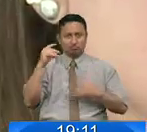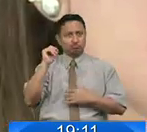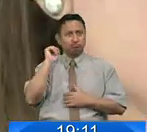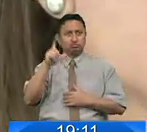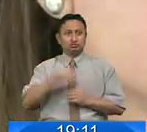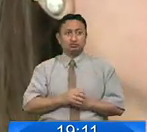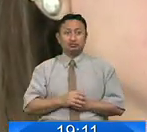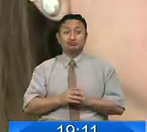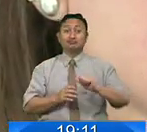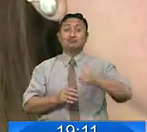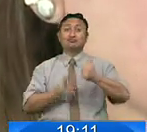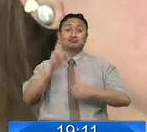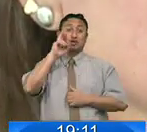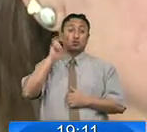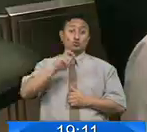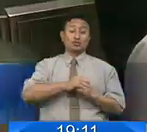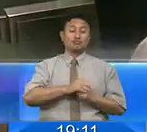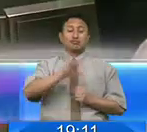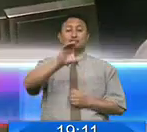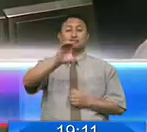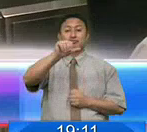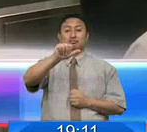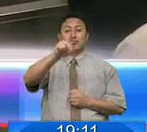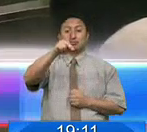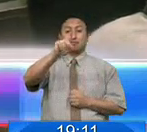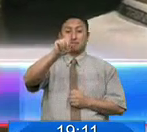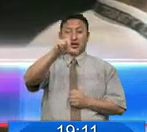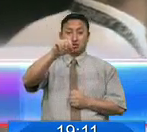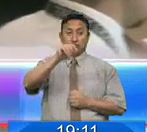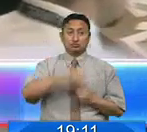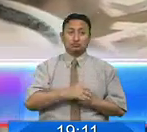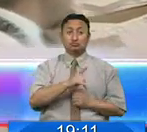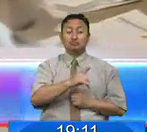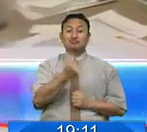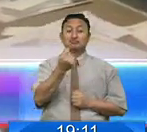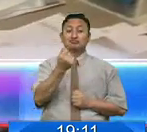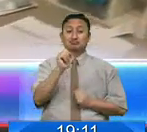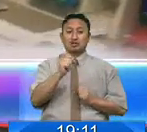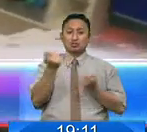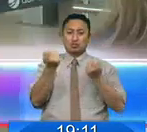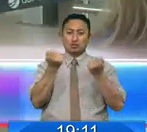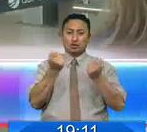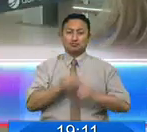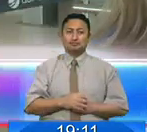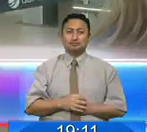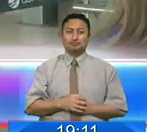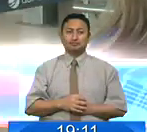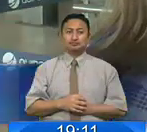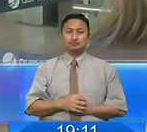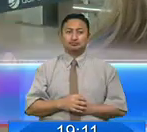otra de las turistas es maría capello ella considera que se deben regular los costos de los pasajes aéreos